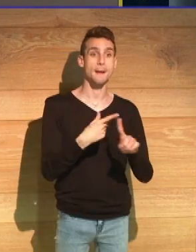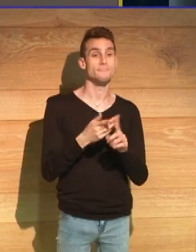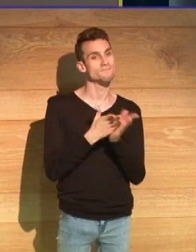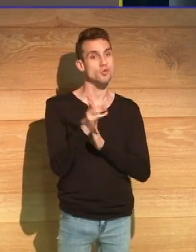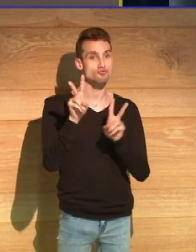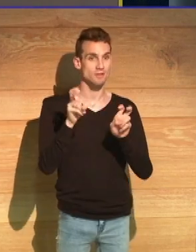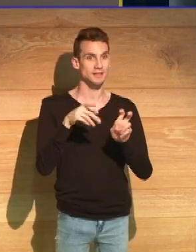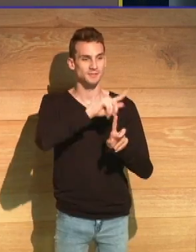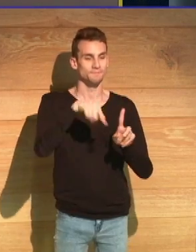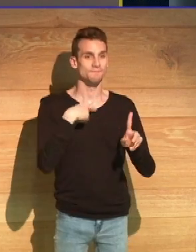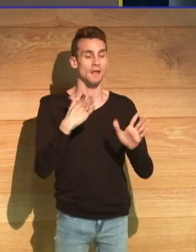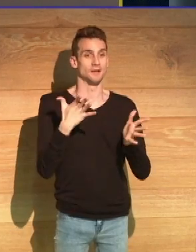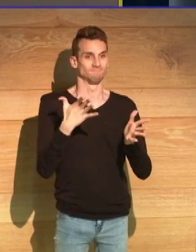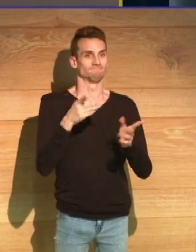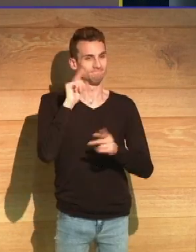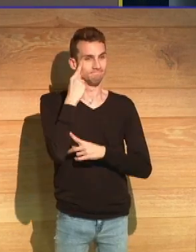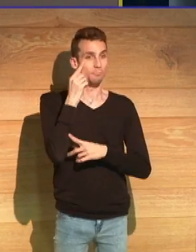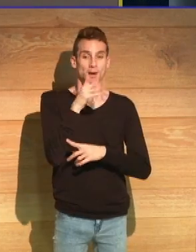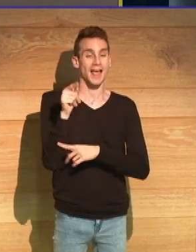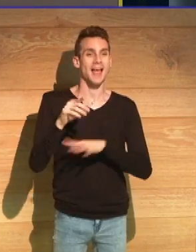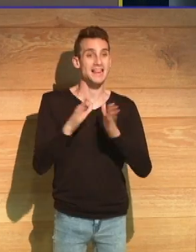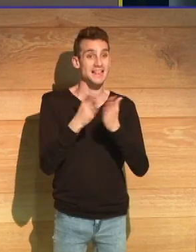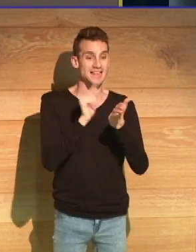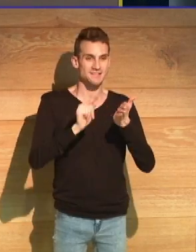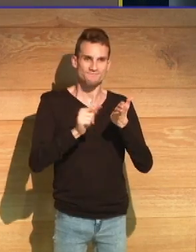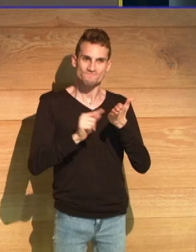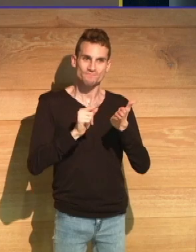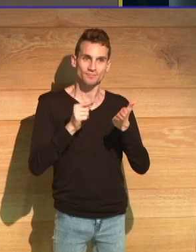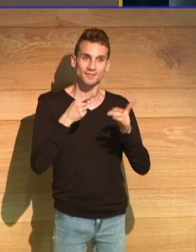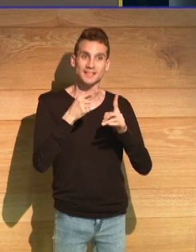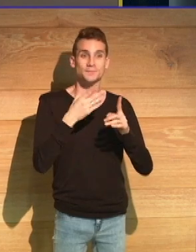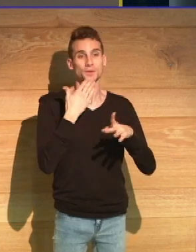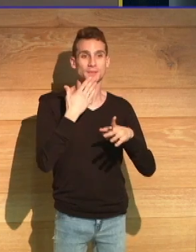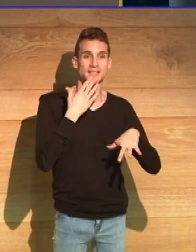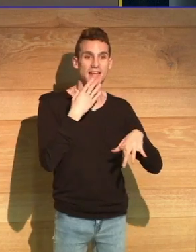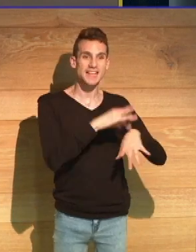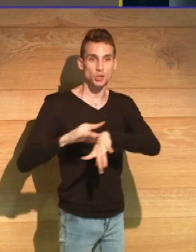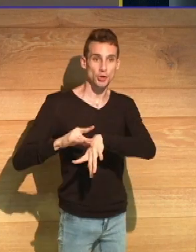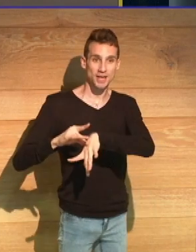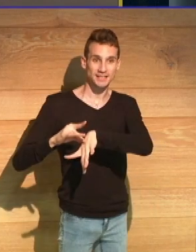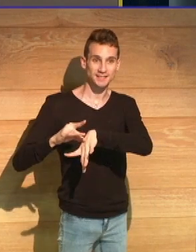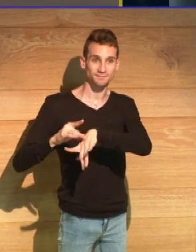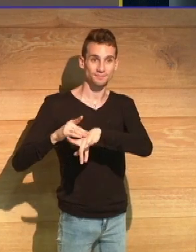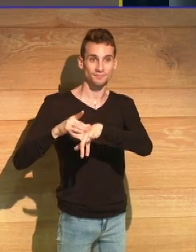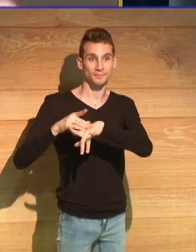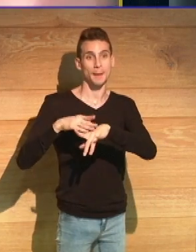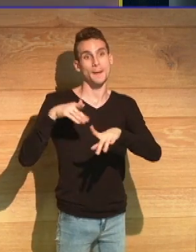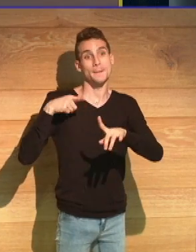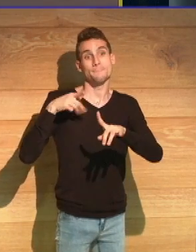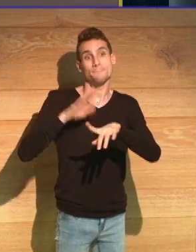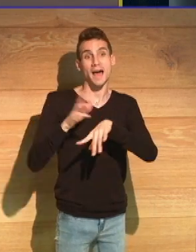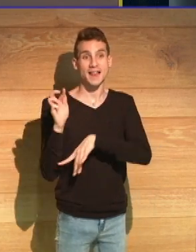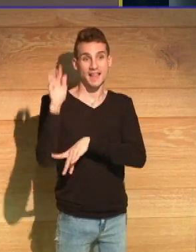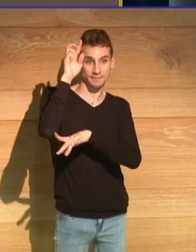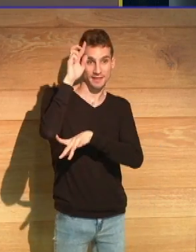manera, porque él escribe un libro que es instrucciones para la nave espacial